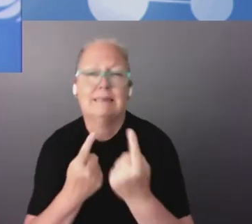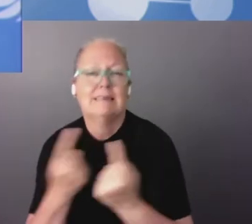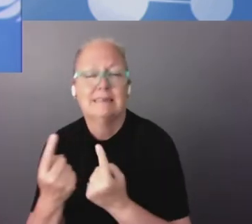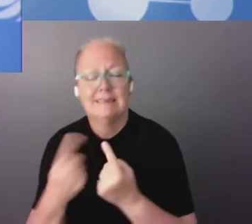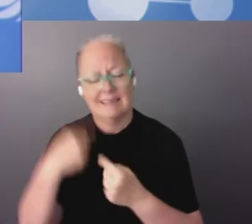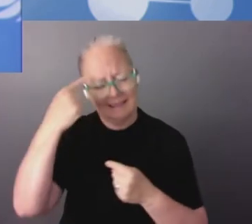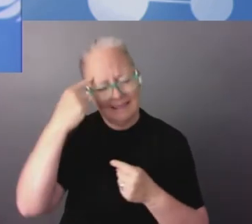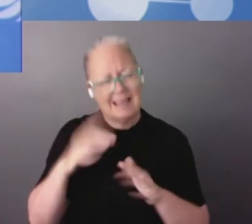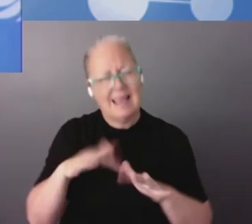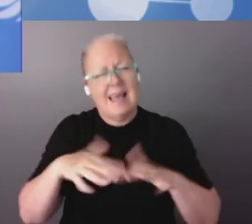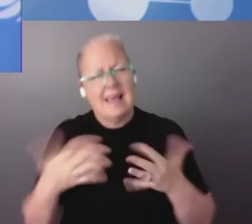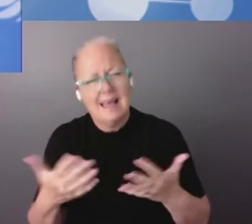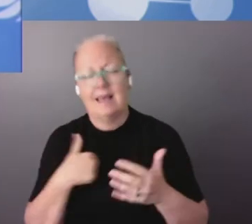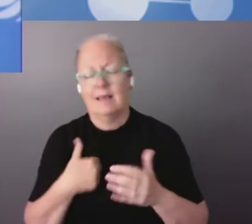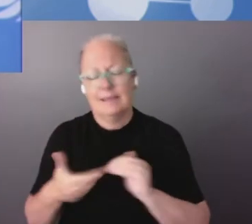para